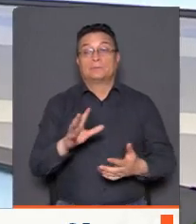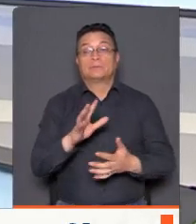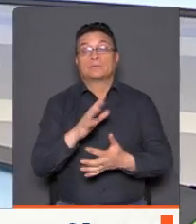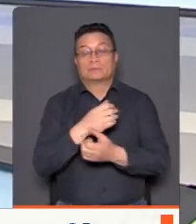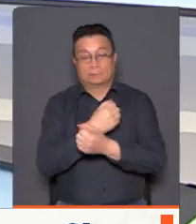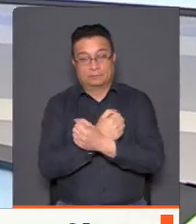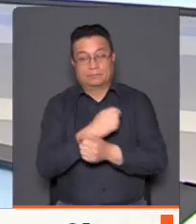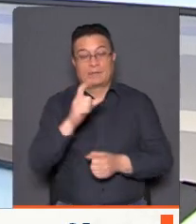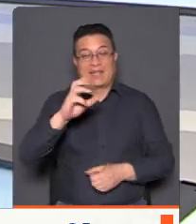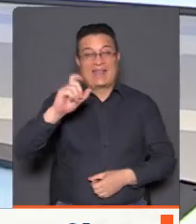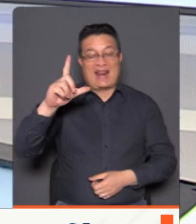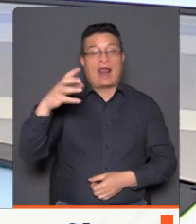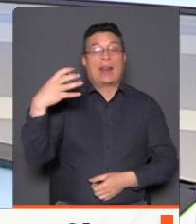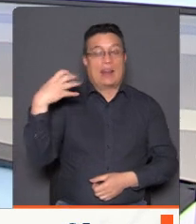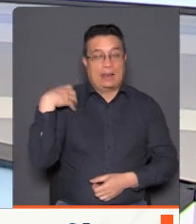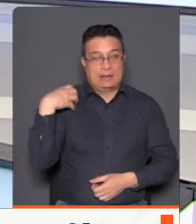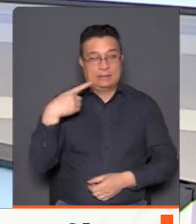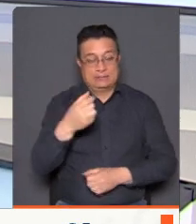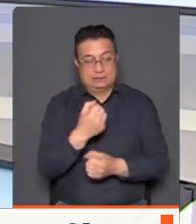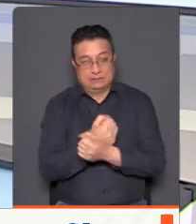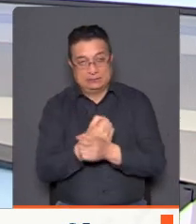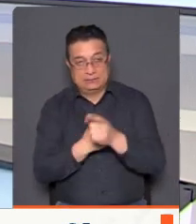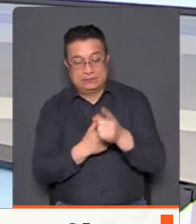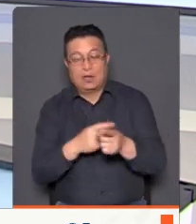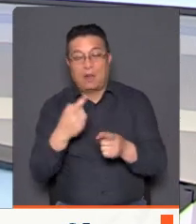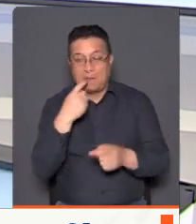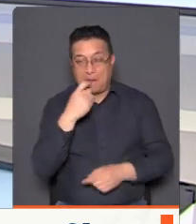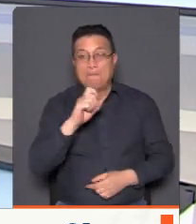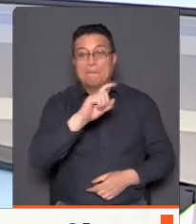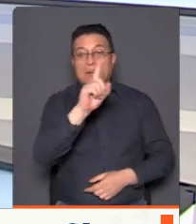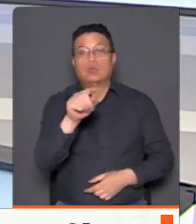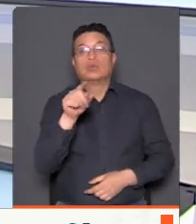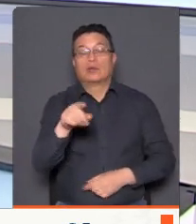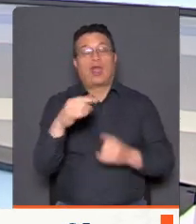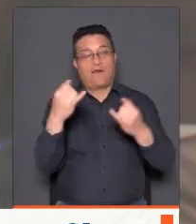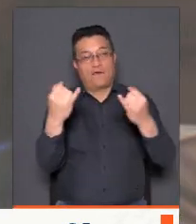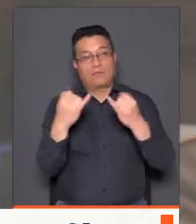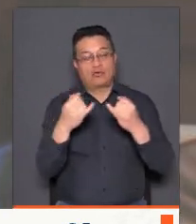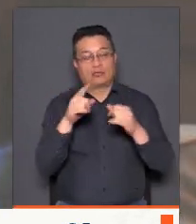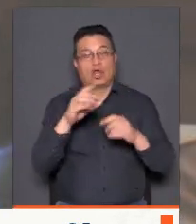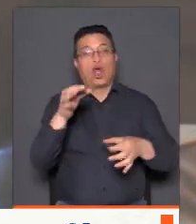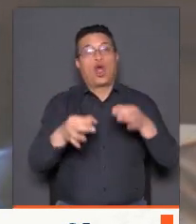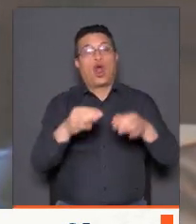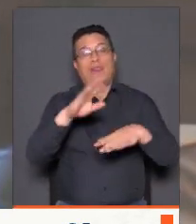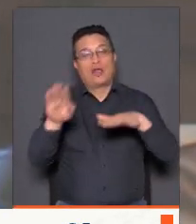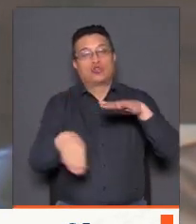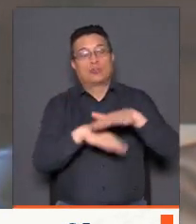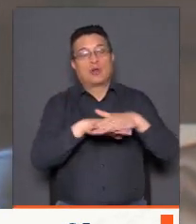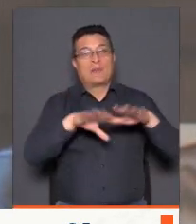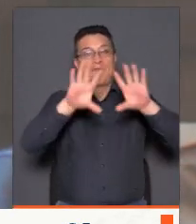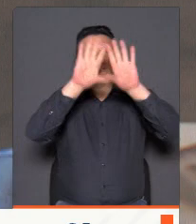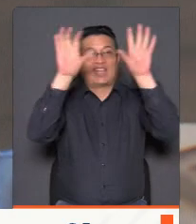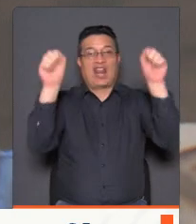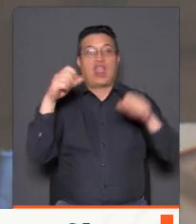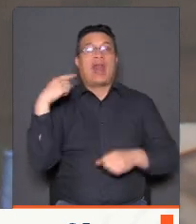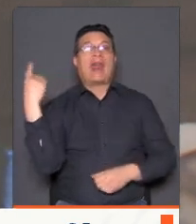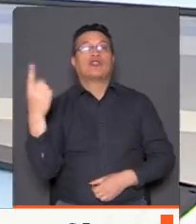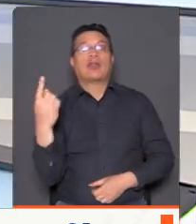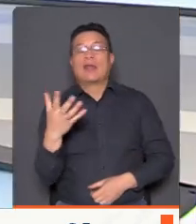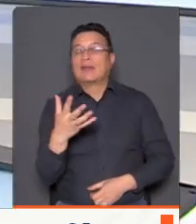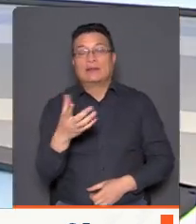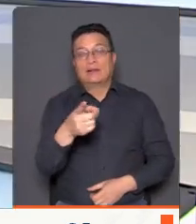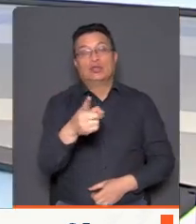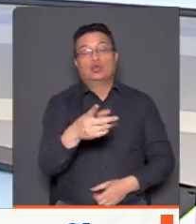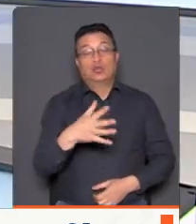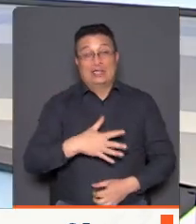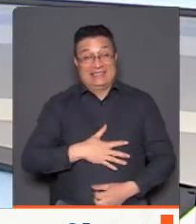General Carabineros, le quería preguntar respecto de estos datos, de las reacciones de la Corte Suprema, de la Fiscalía Nacional. ¿De alguna manera siente usted